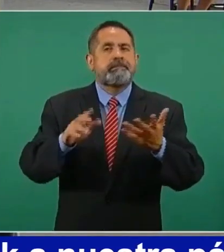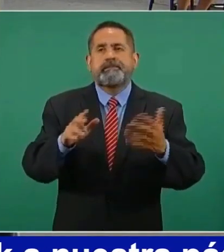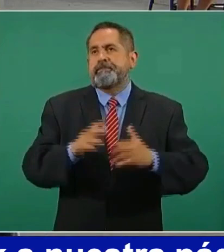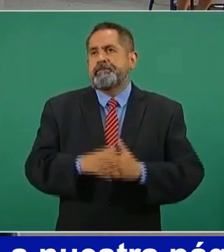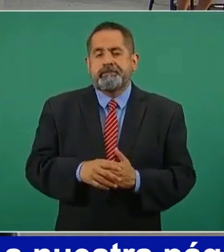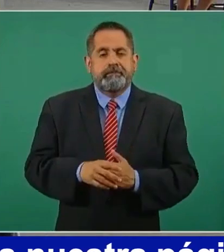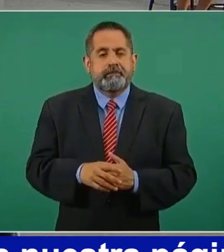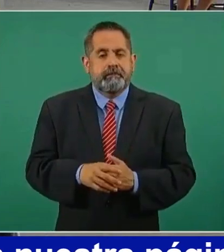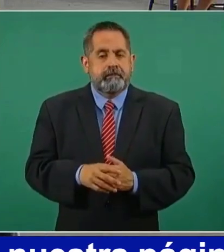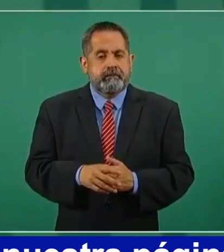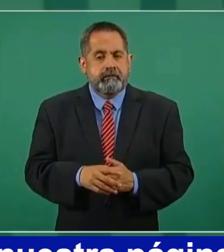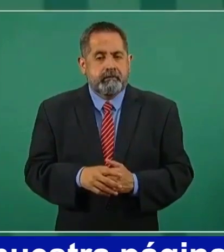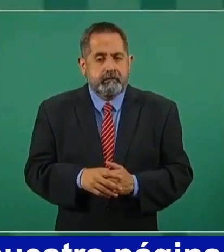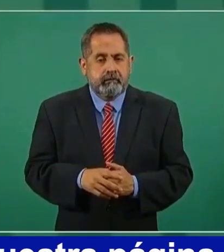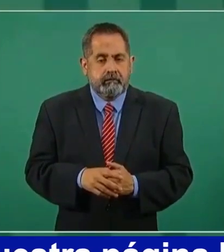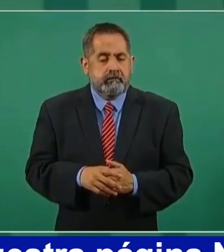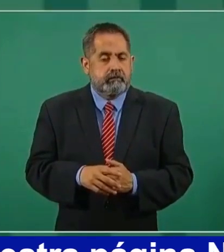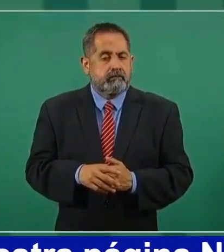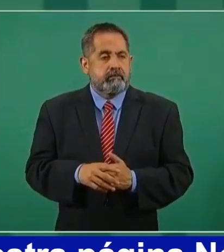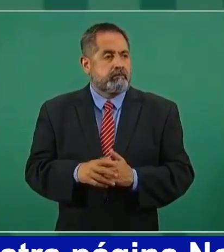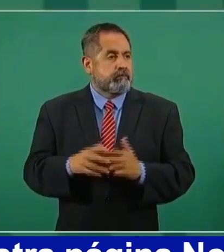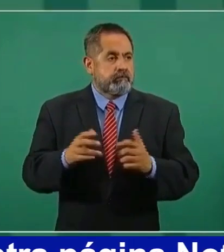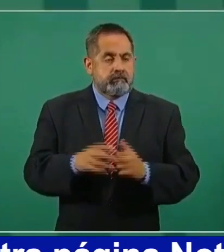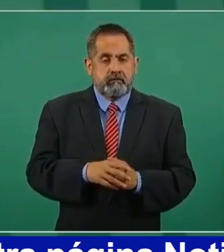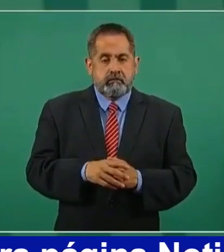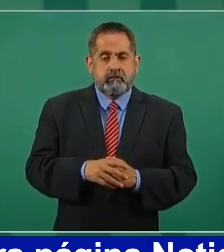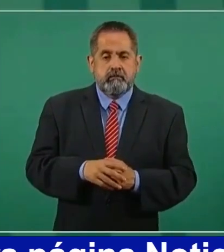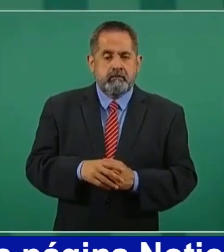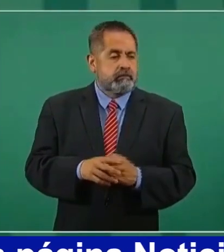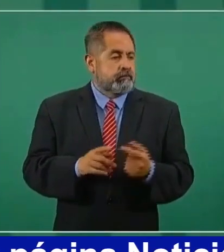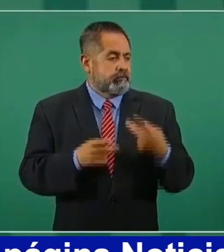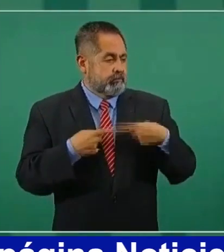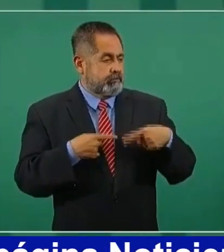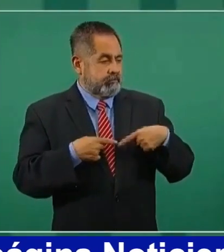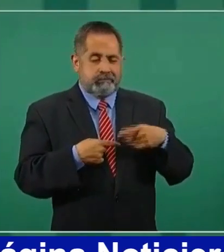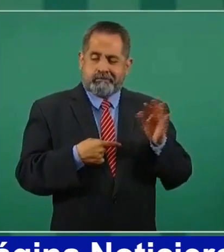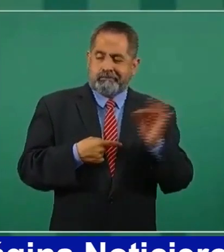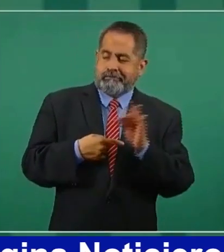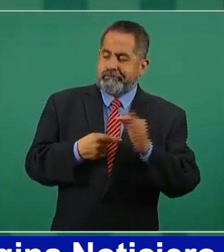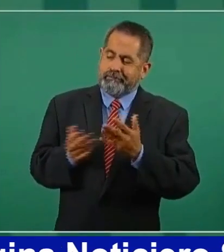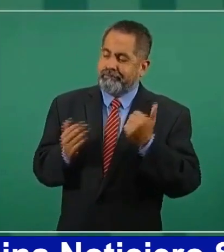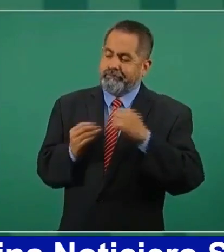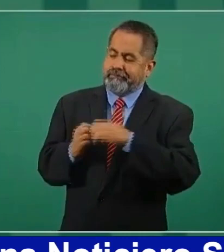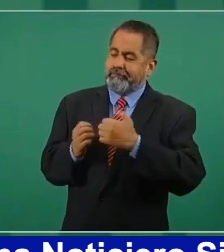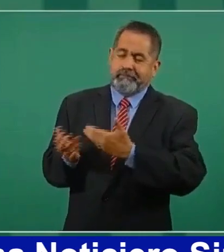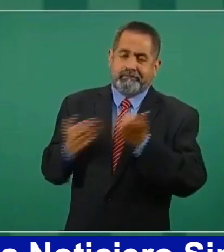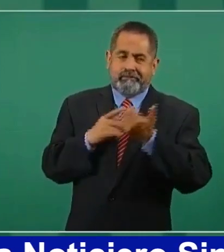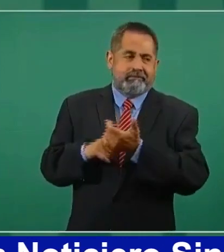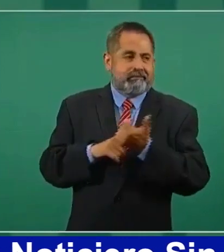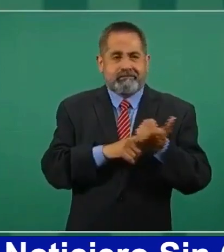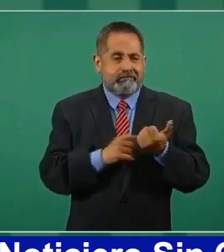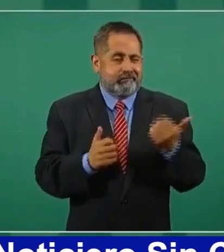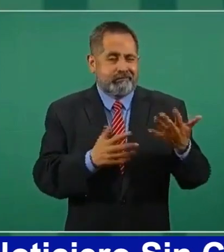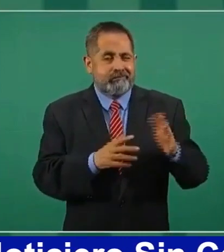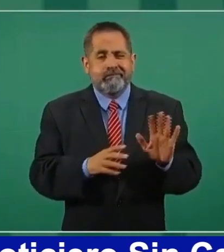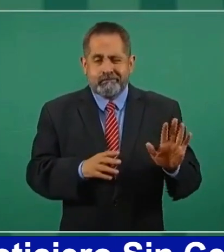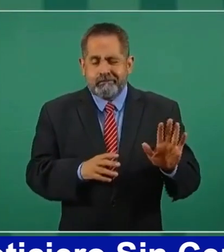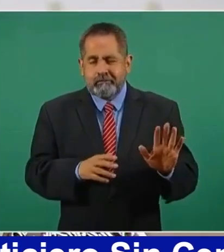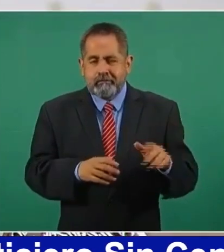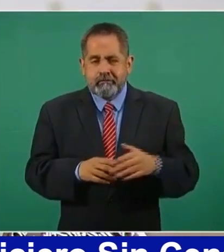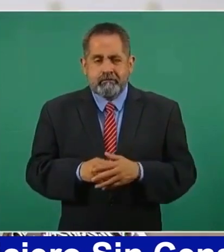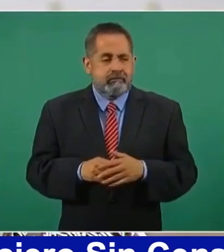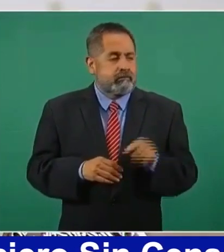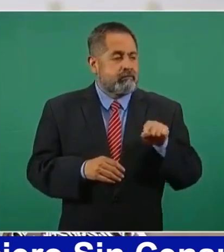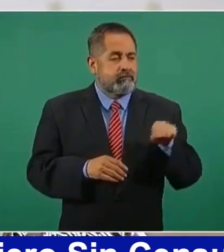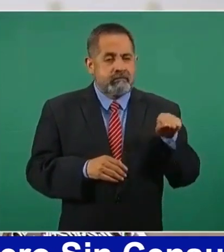independientemente de los polleros, los traficantes, Y además la